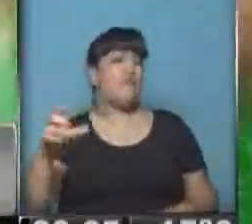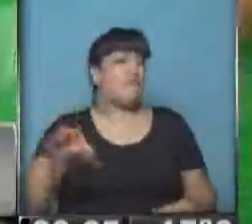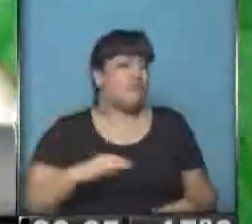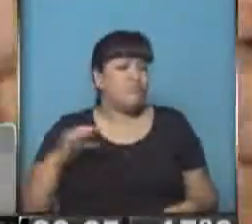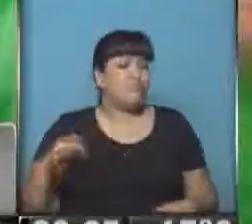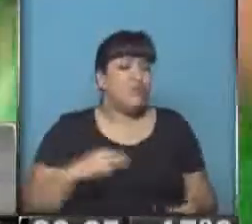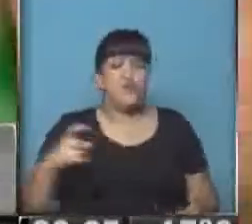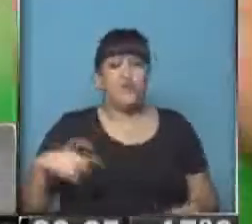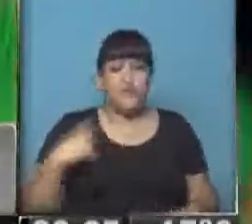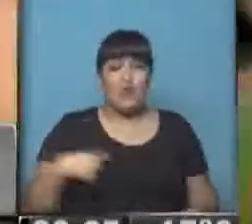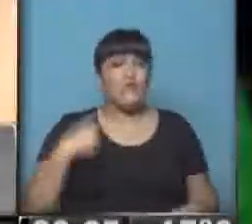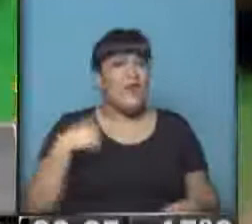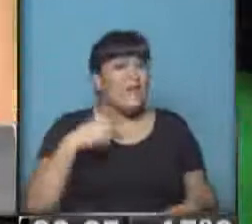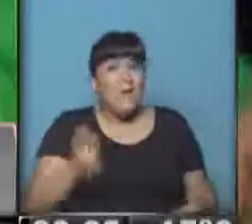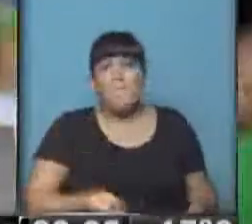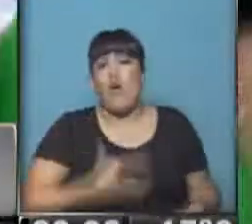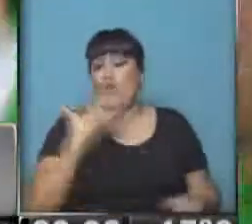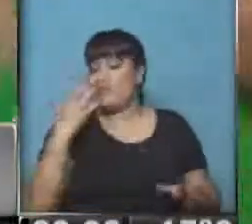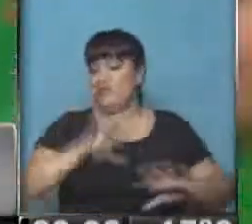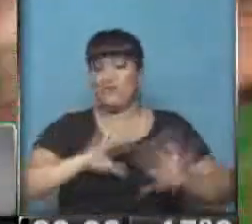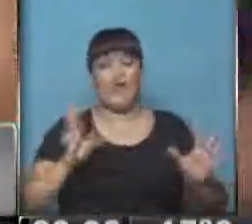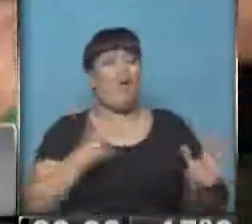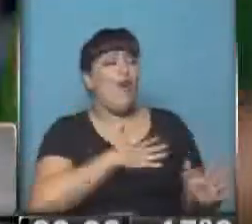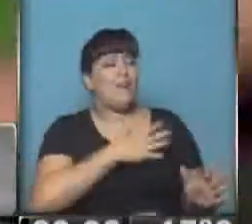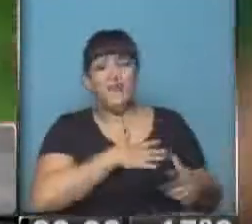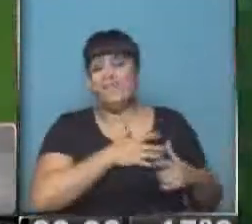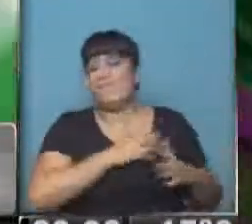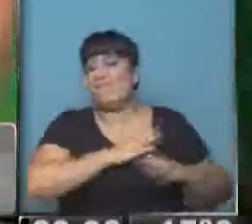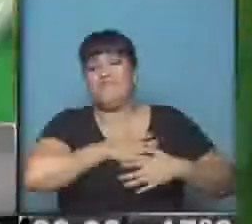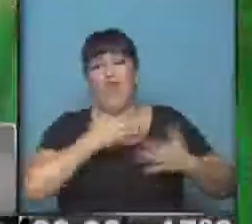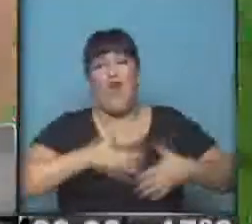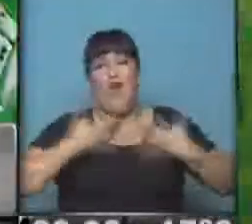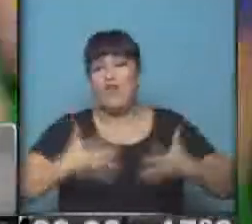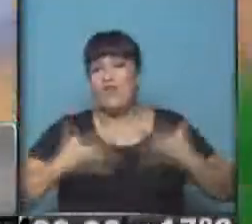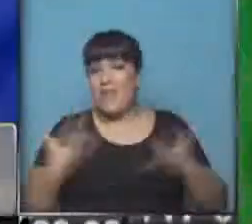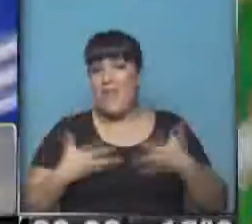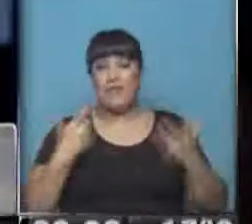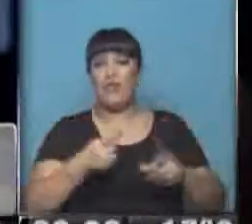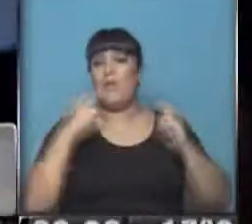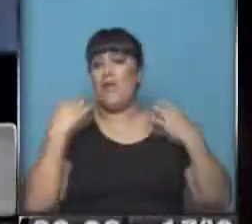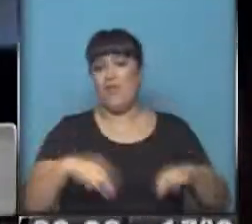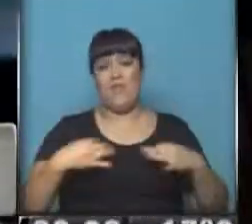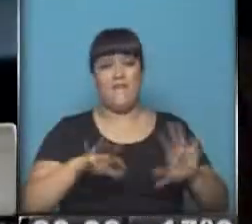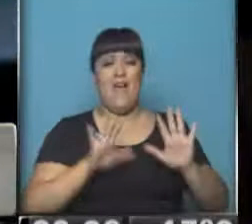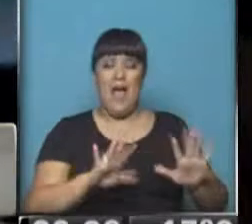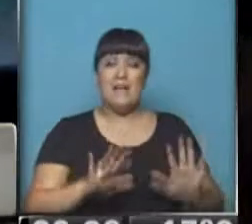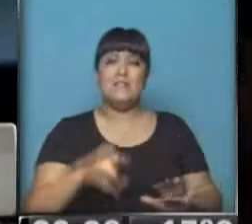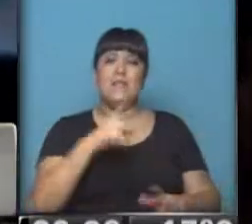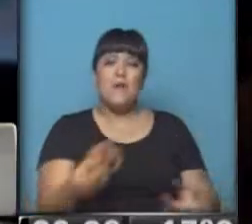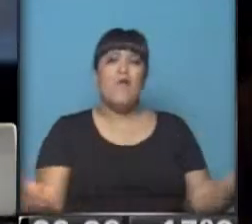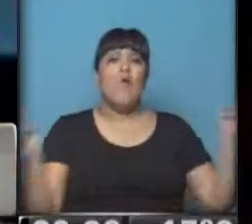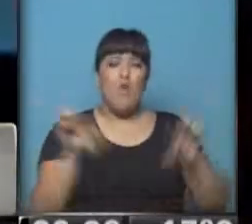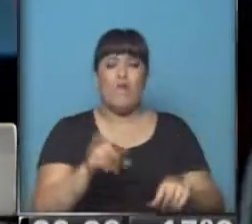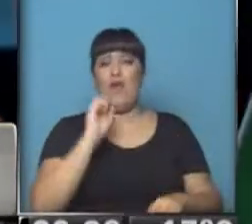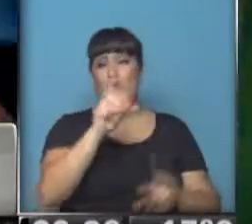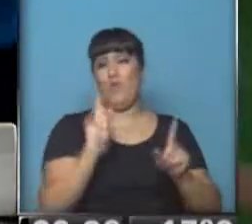Esto es una emoción increíble que nos inunda el corazón, que nos alegra muchísimo, pero que nos merecemos. Merecemos volver a tener el club